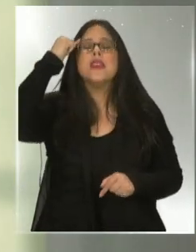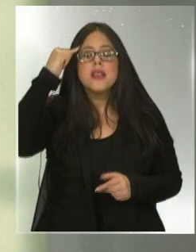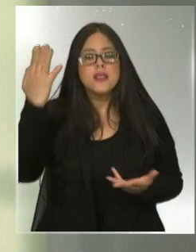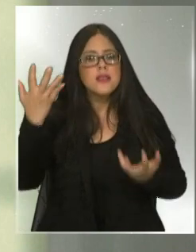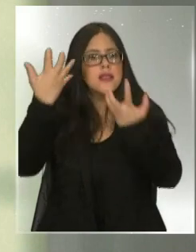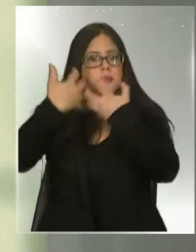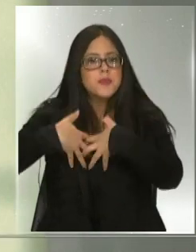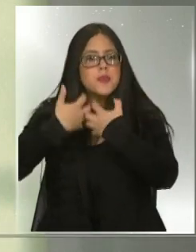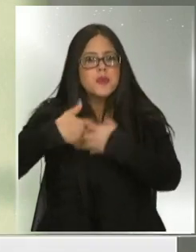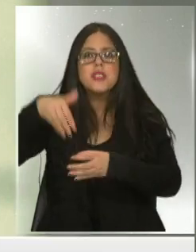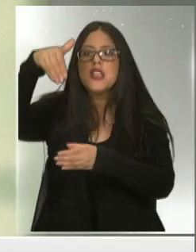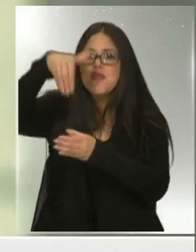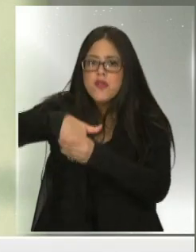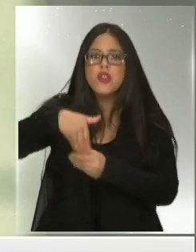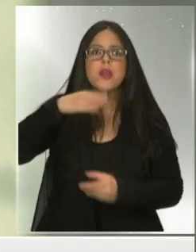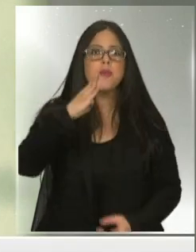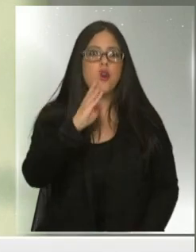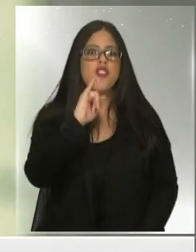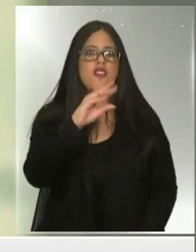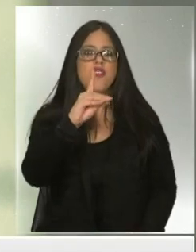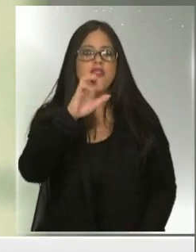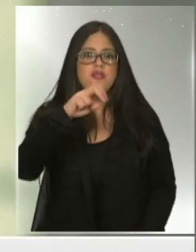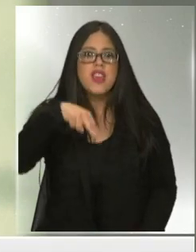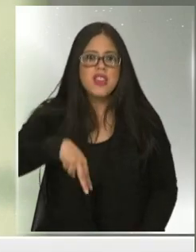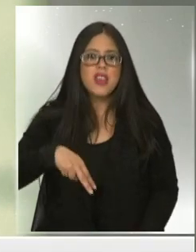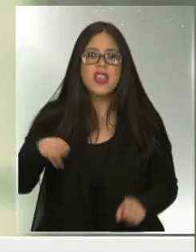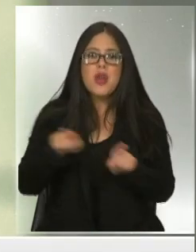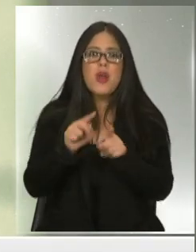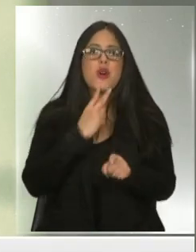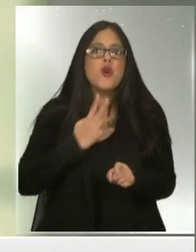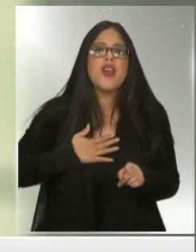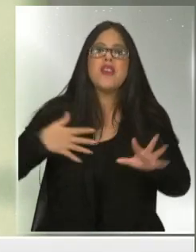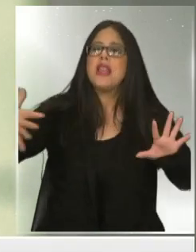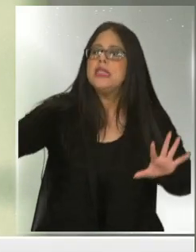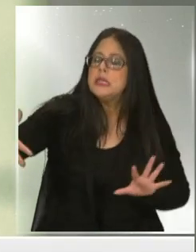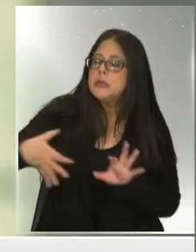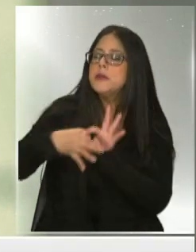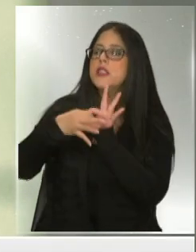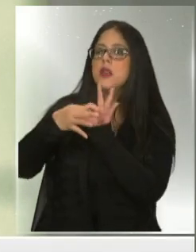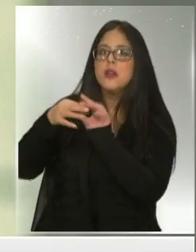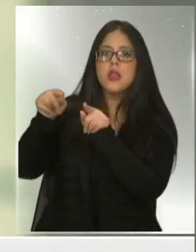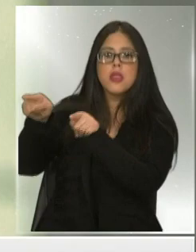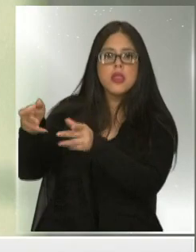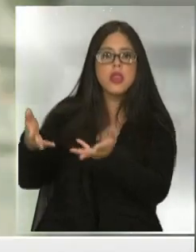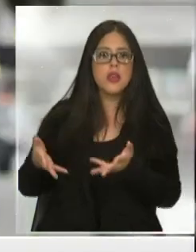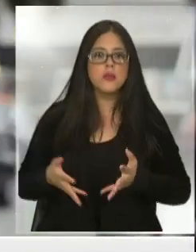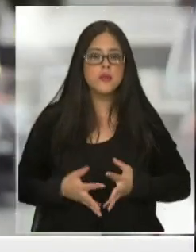conciencias y voten por Joe Biden como si sus vidas dependieran de ello.